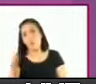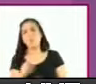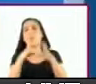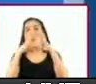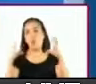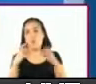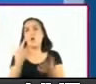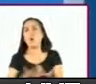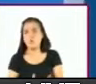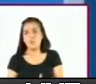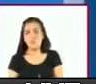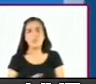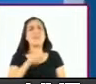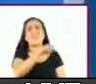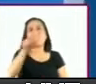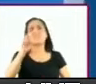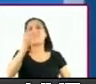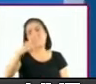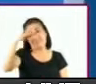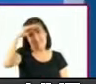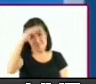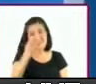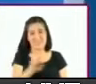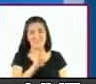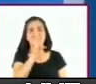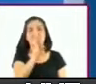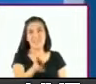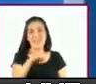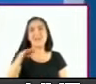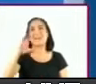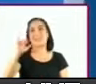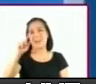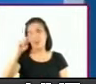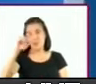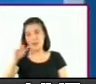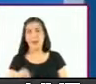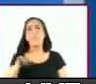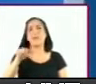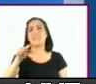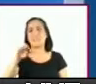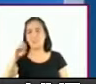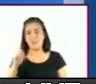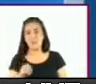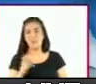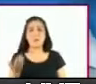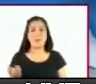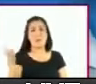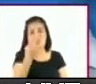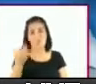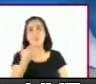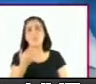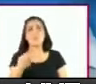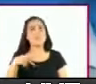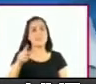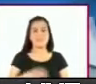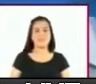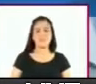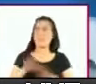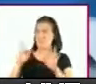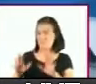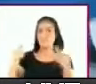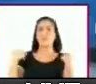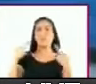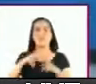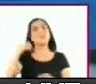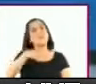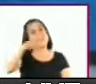rosas. ¿Qué piensan de las respuestas de Claudia y Mateo? Las dos son correctas, pero... ¿Sabe, maestra?